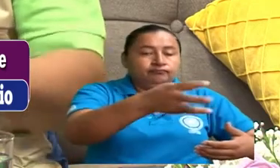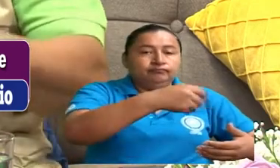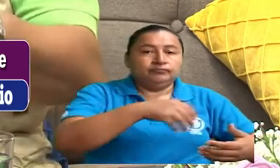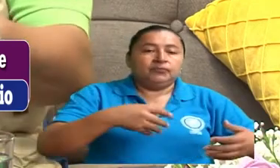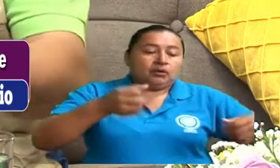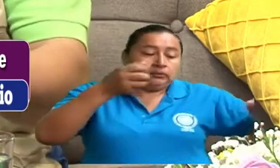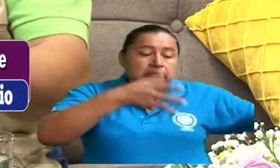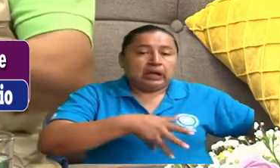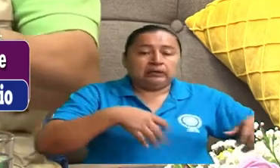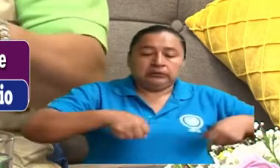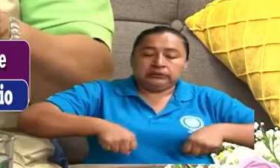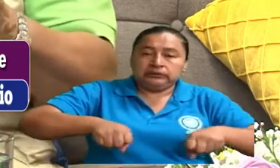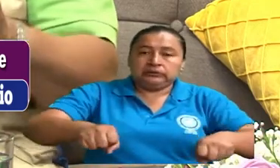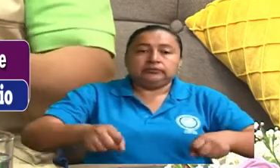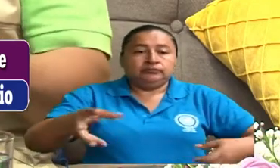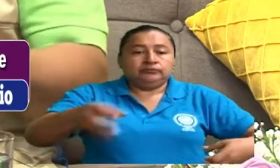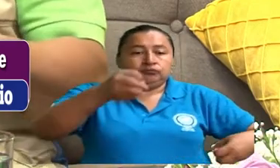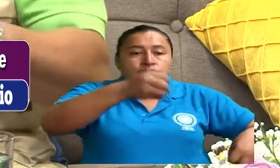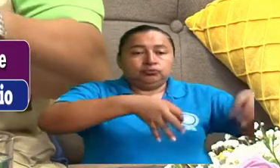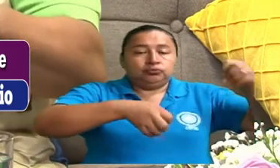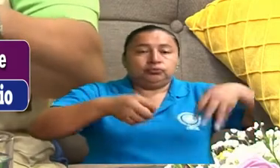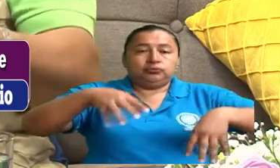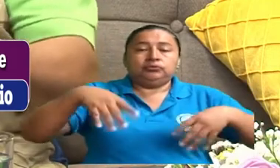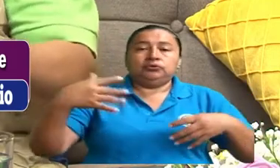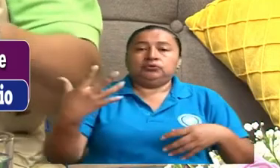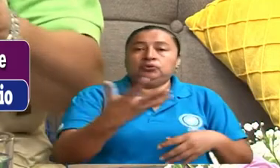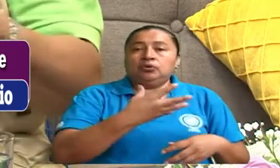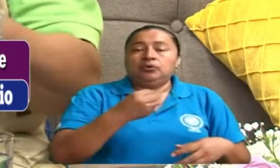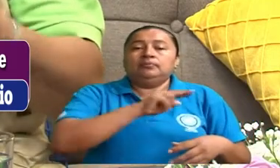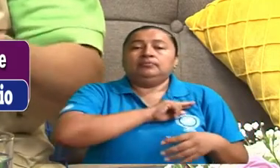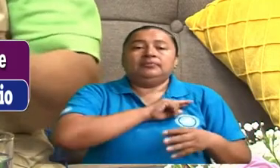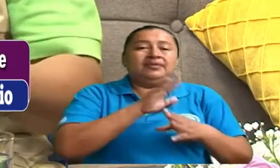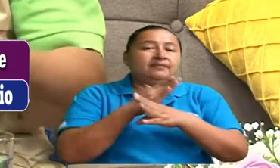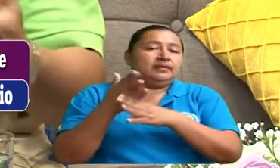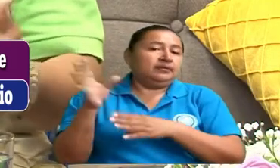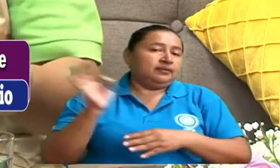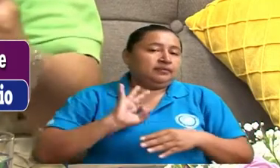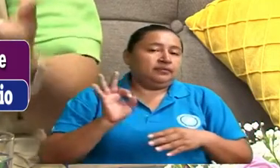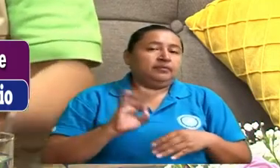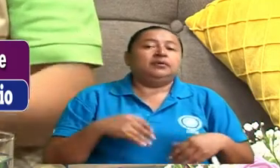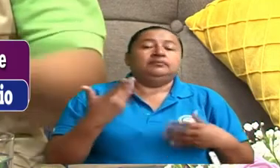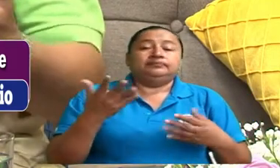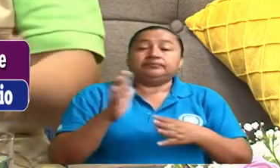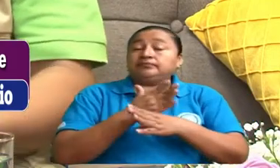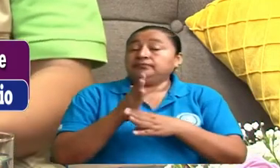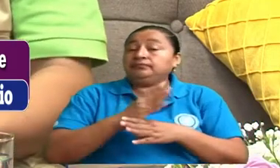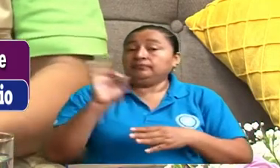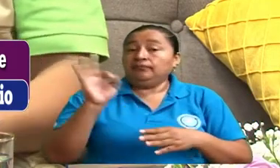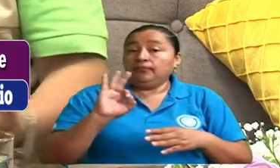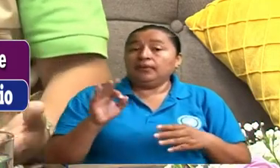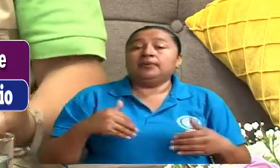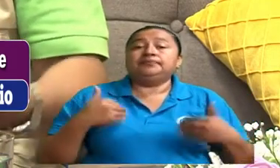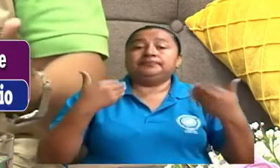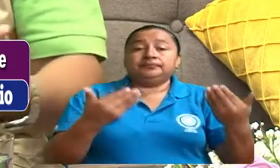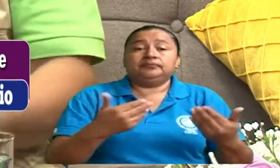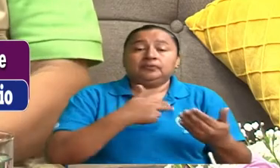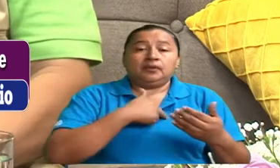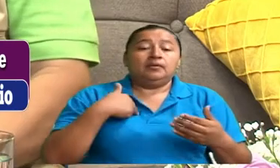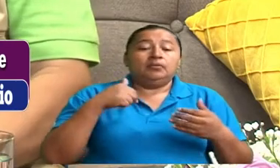saco, con carretón, con carretas de caballo. O sea, hay diferentes mecanismos o medios para